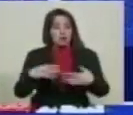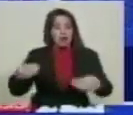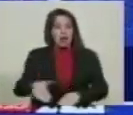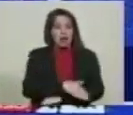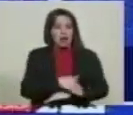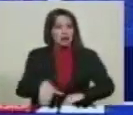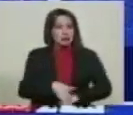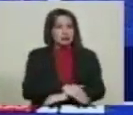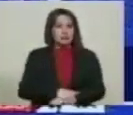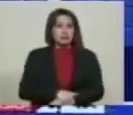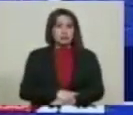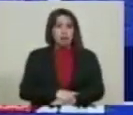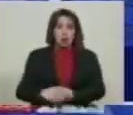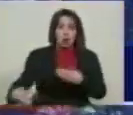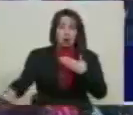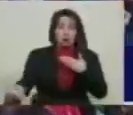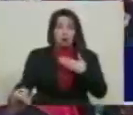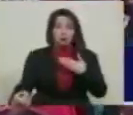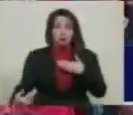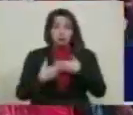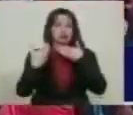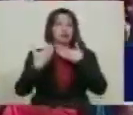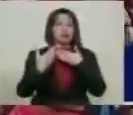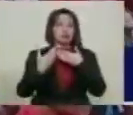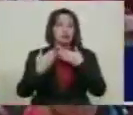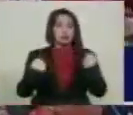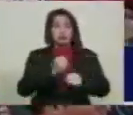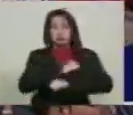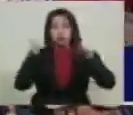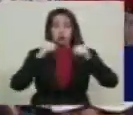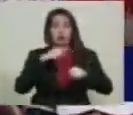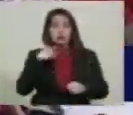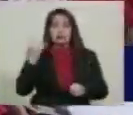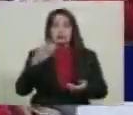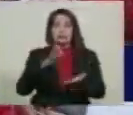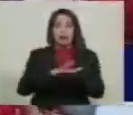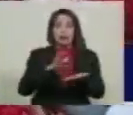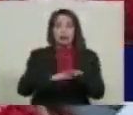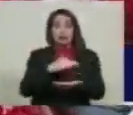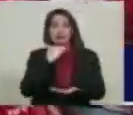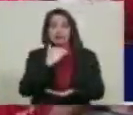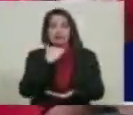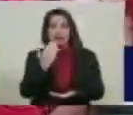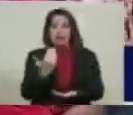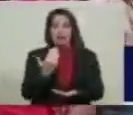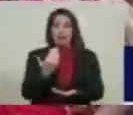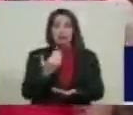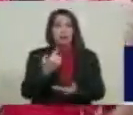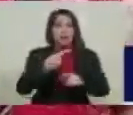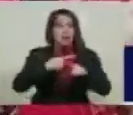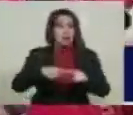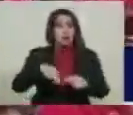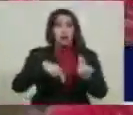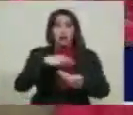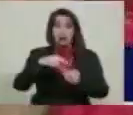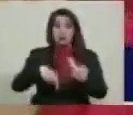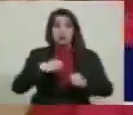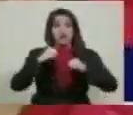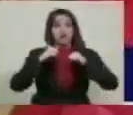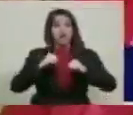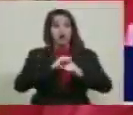un atentado criminal para matarme y la revolución está hoy más fuerte que nunca? La revolución hoy